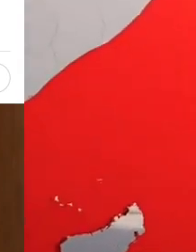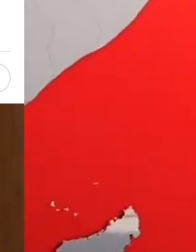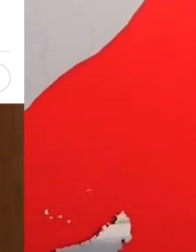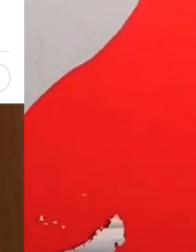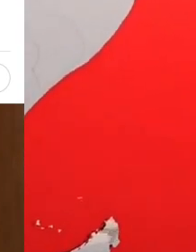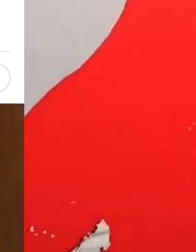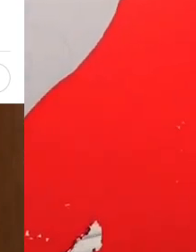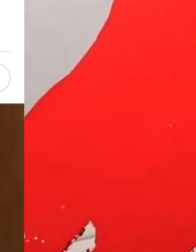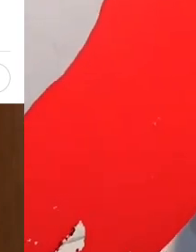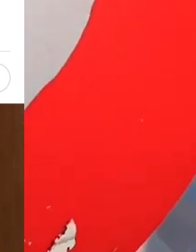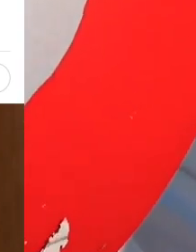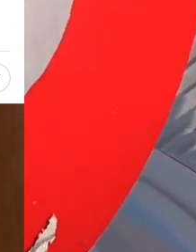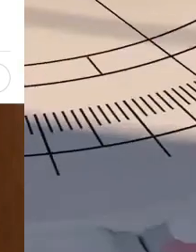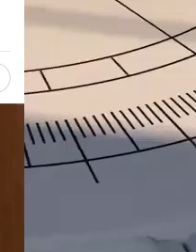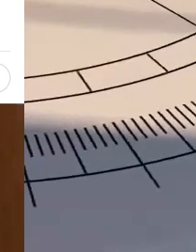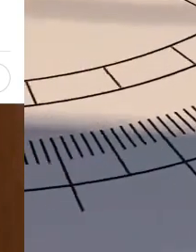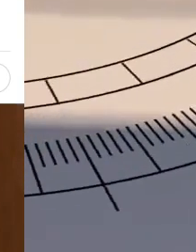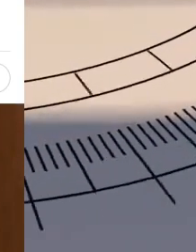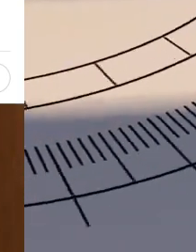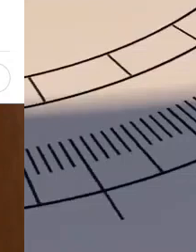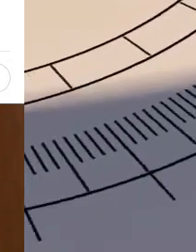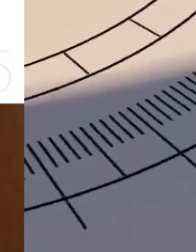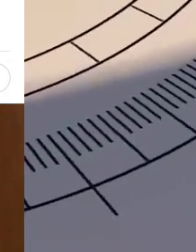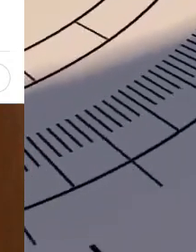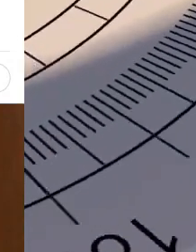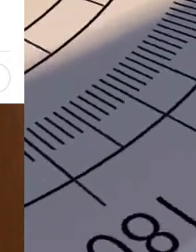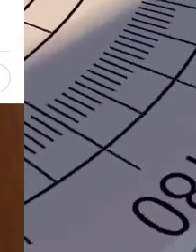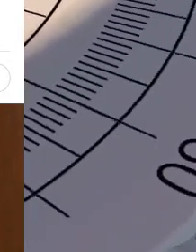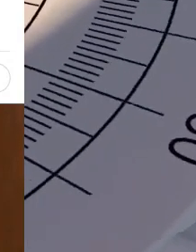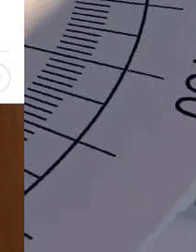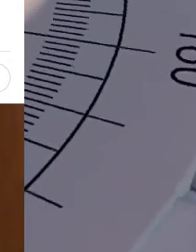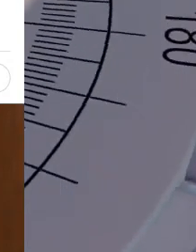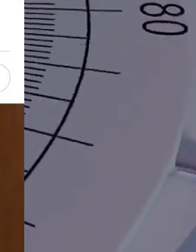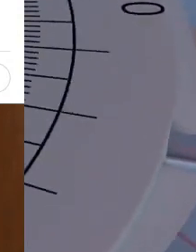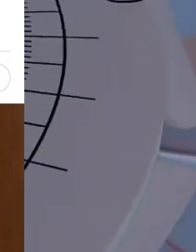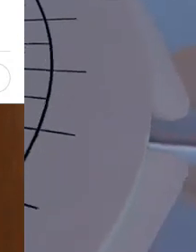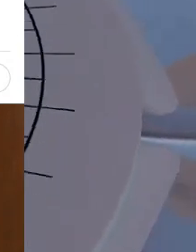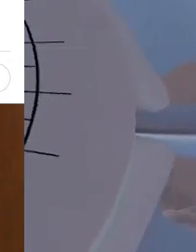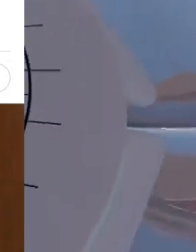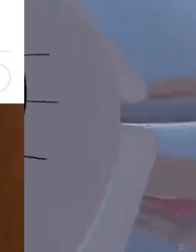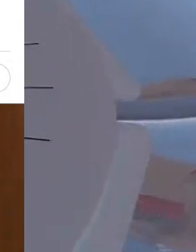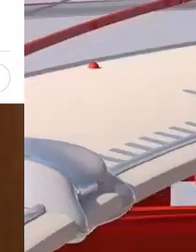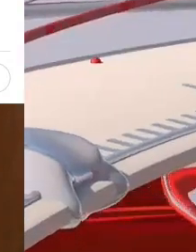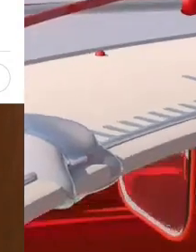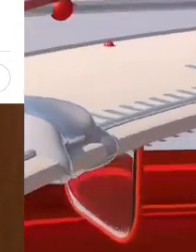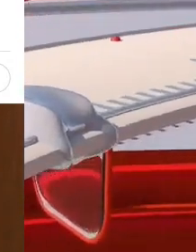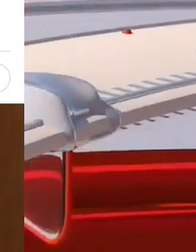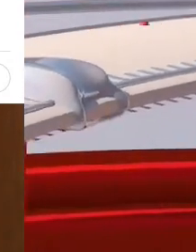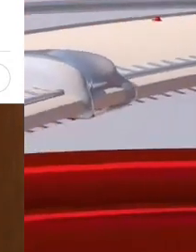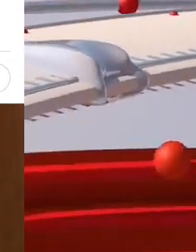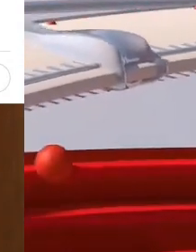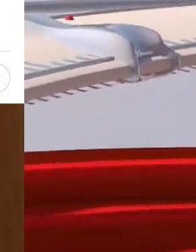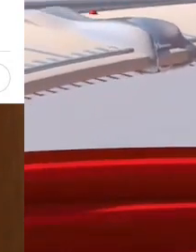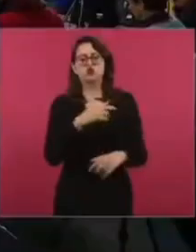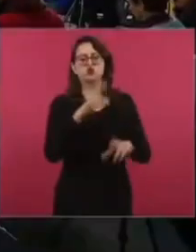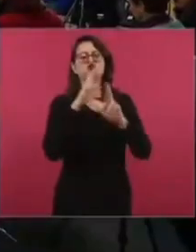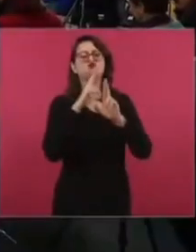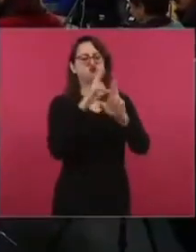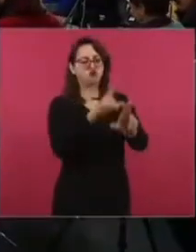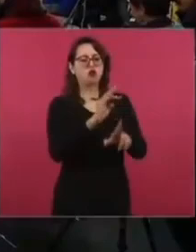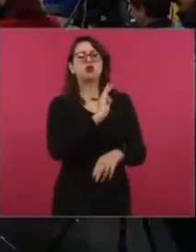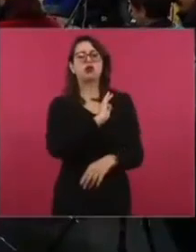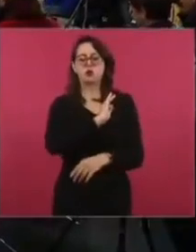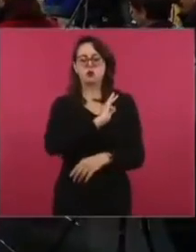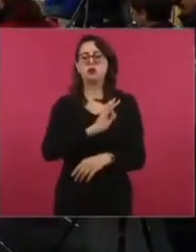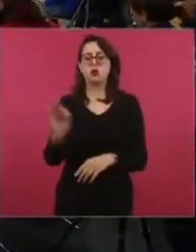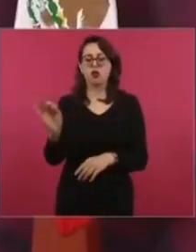y también nosotros de este el presidente Confía en nosotros de aplicar el plan C para que así haya mayoría